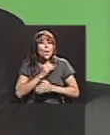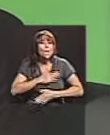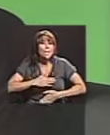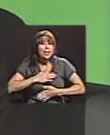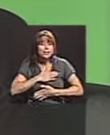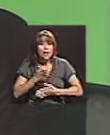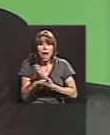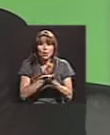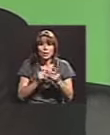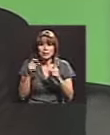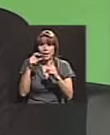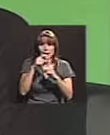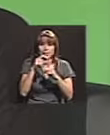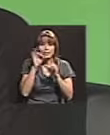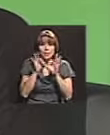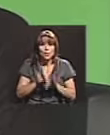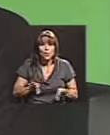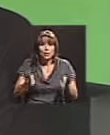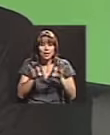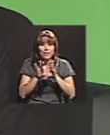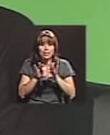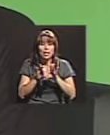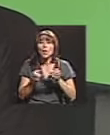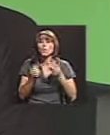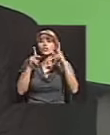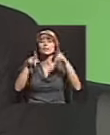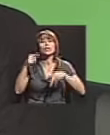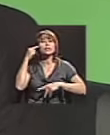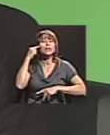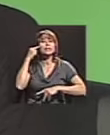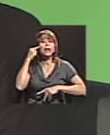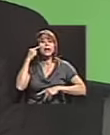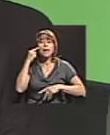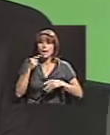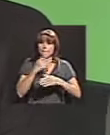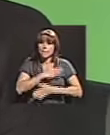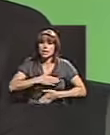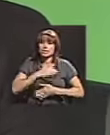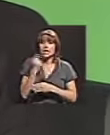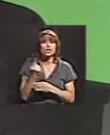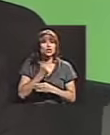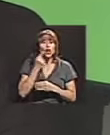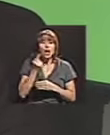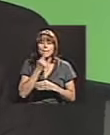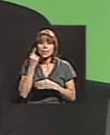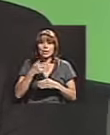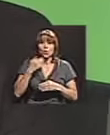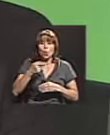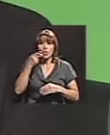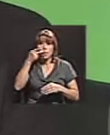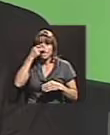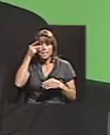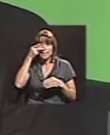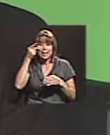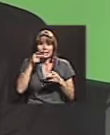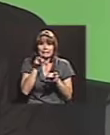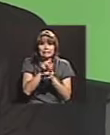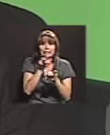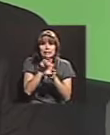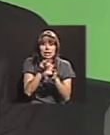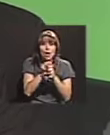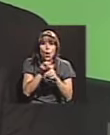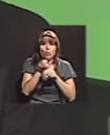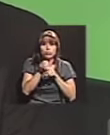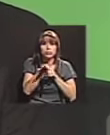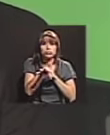trabajar el placer solo es está en la penetración y en la eyaculación eso es un horror y cuando hablamos del placer en el